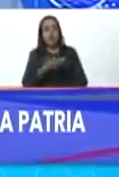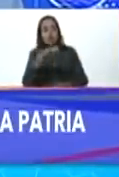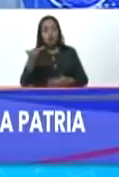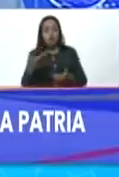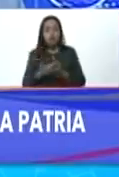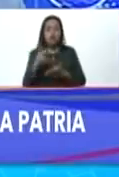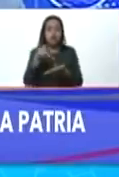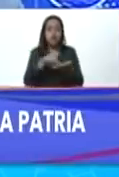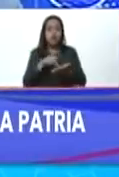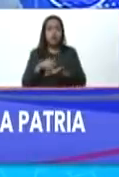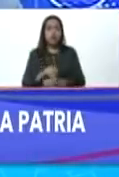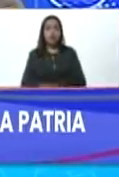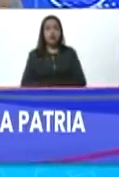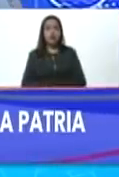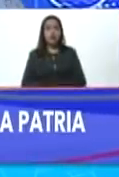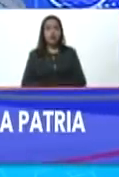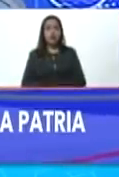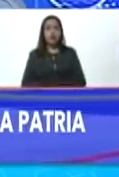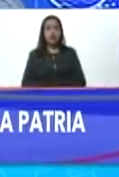fíjense ustedes, tengo